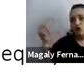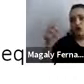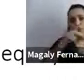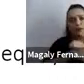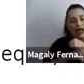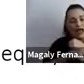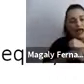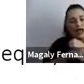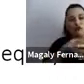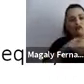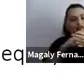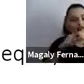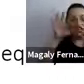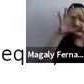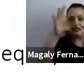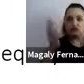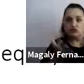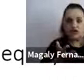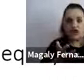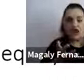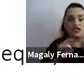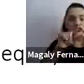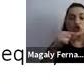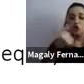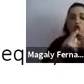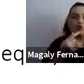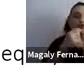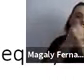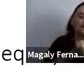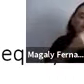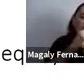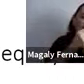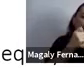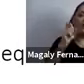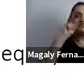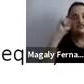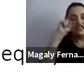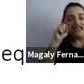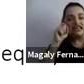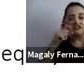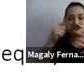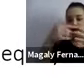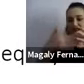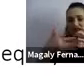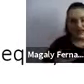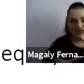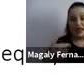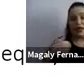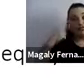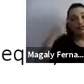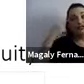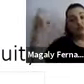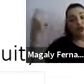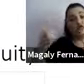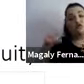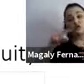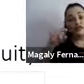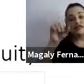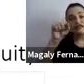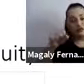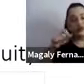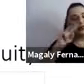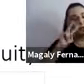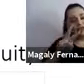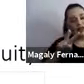con referencias globales en grupos de edad, en sexo, etc., ¿no? Mi sueño es que podamos tener estos